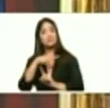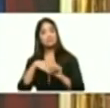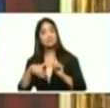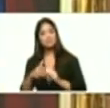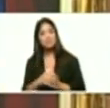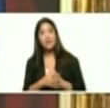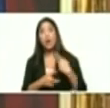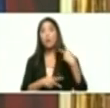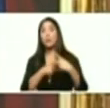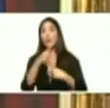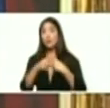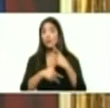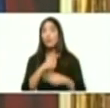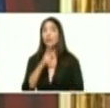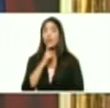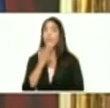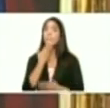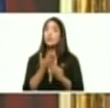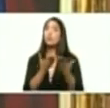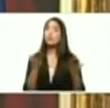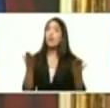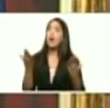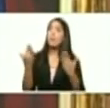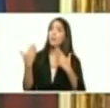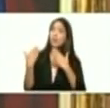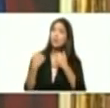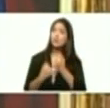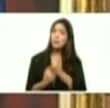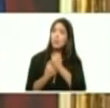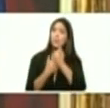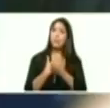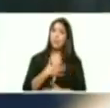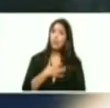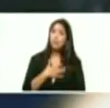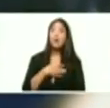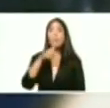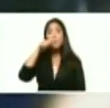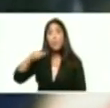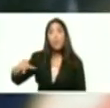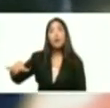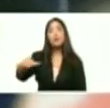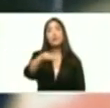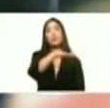proceso complejo, yo pido todo el apoyo, de nuestro pueblo,